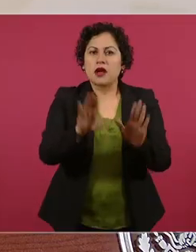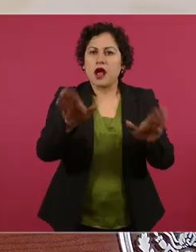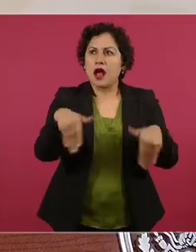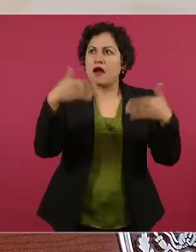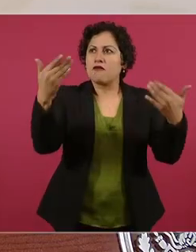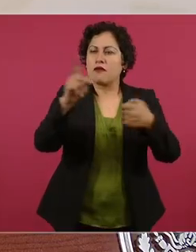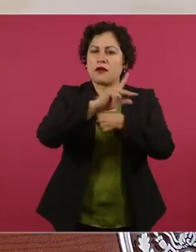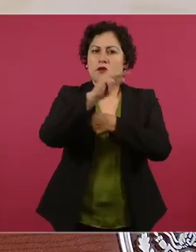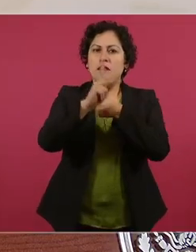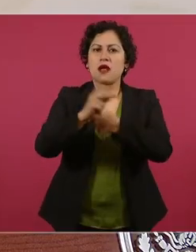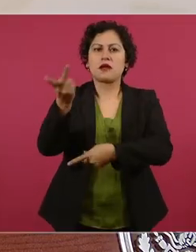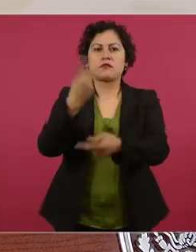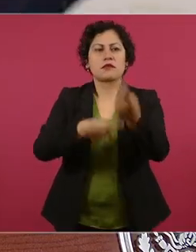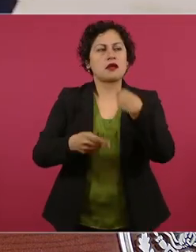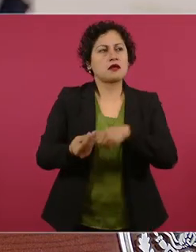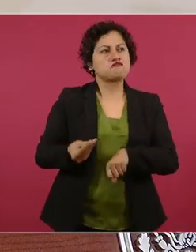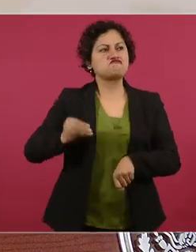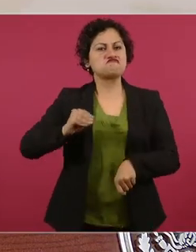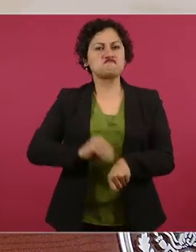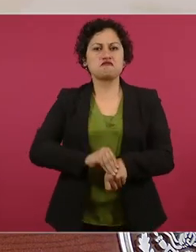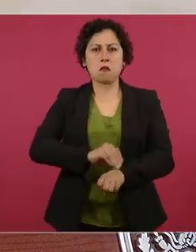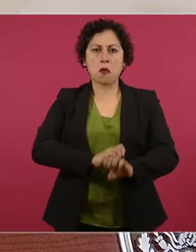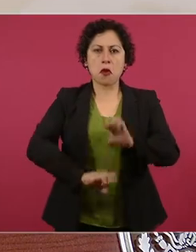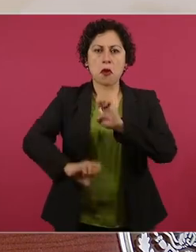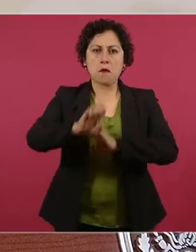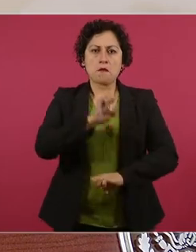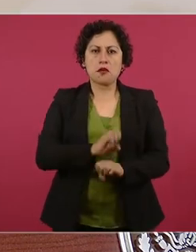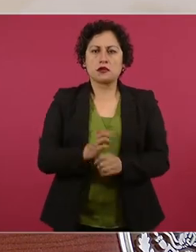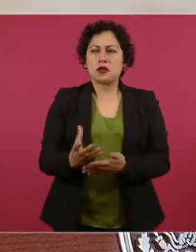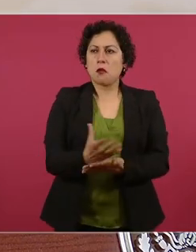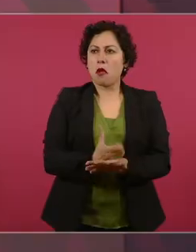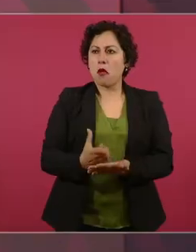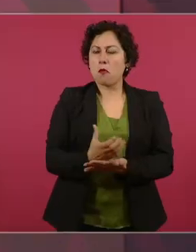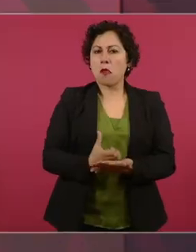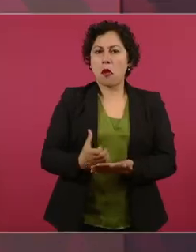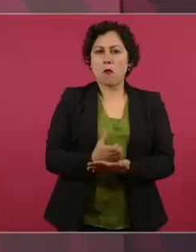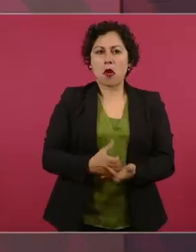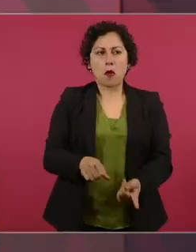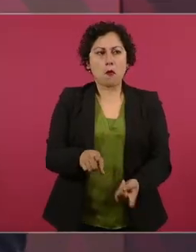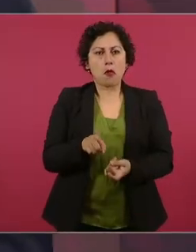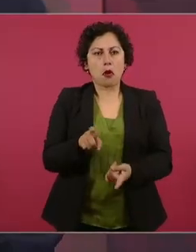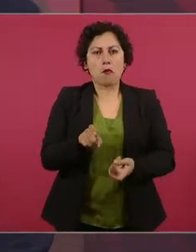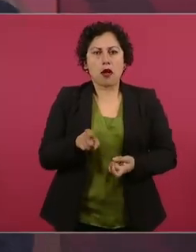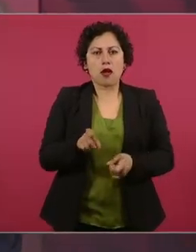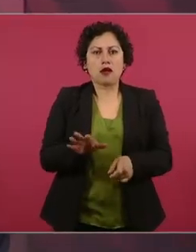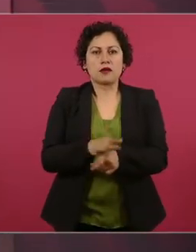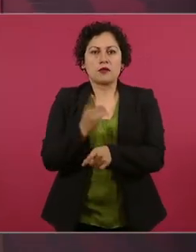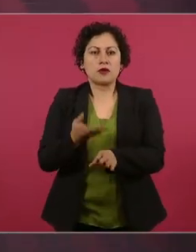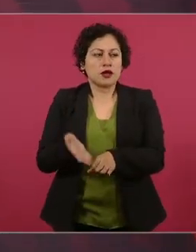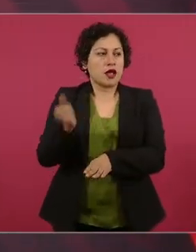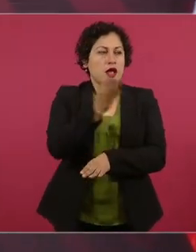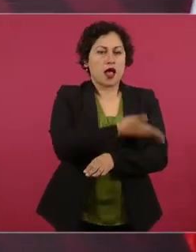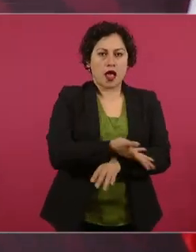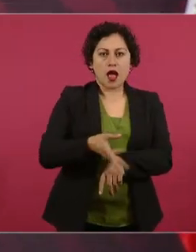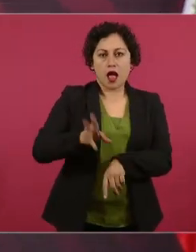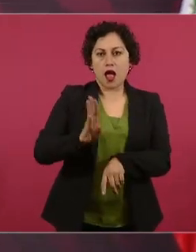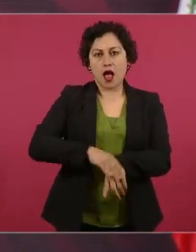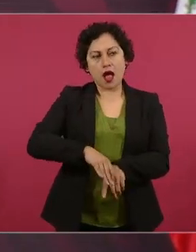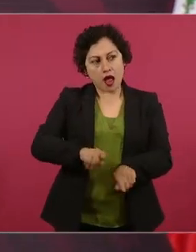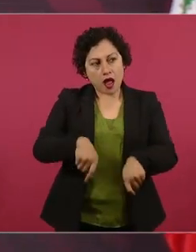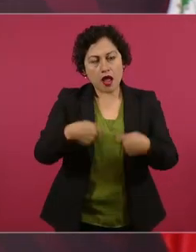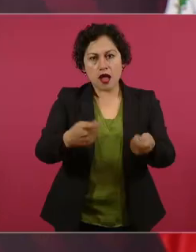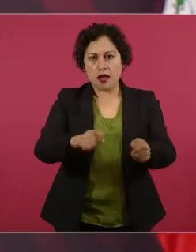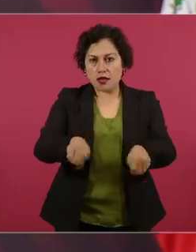agosto, porque se los permitían antes y todavía se los permiten estos